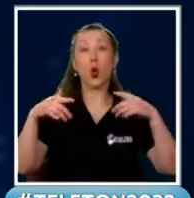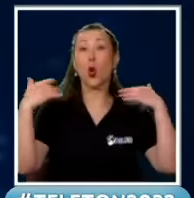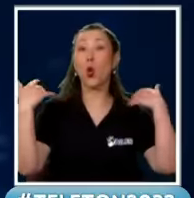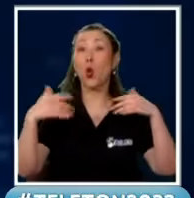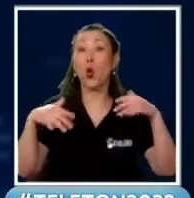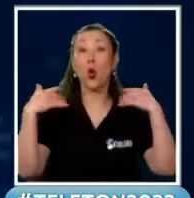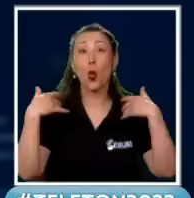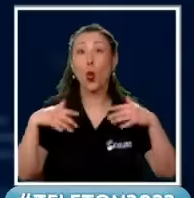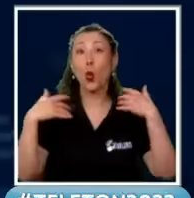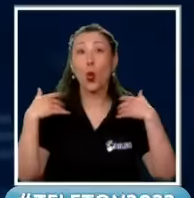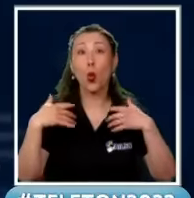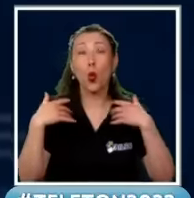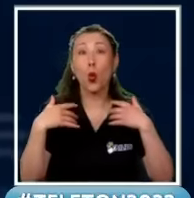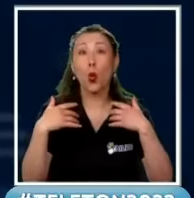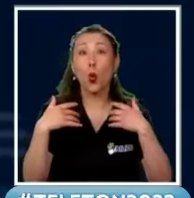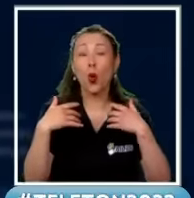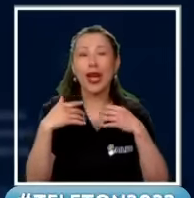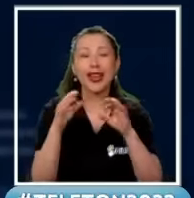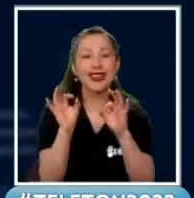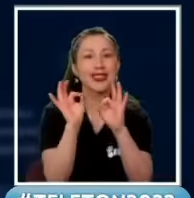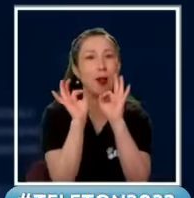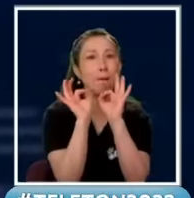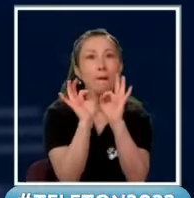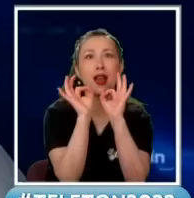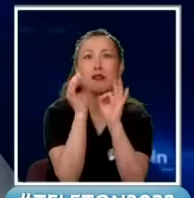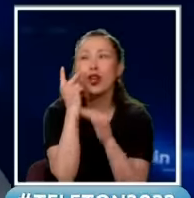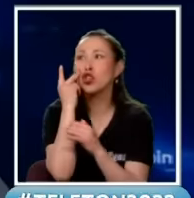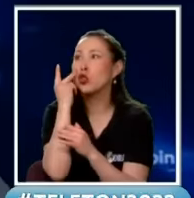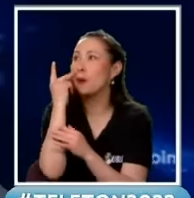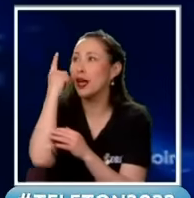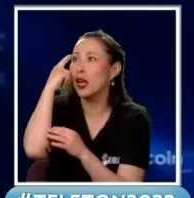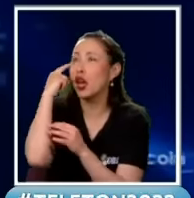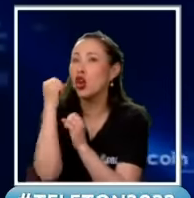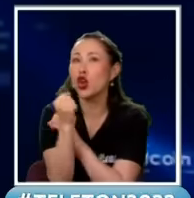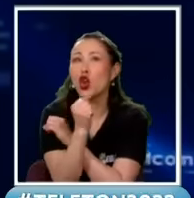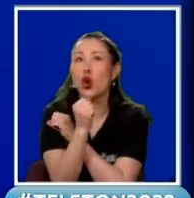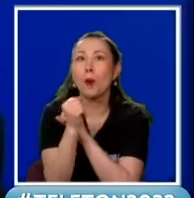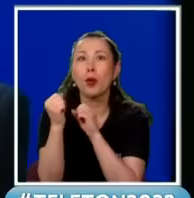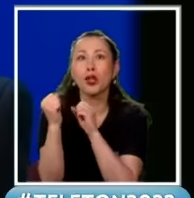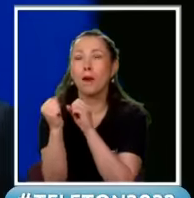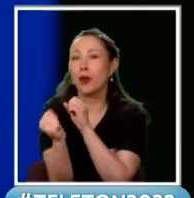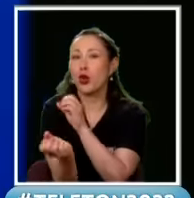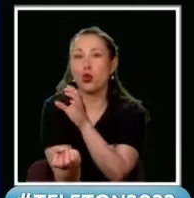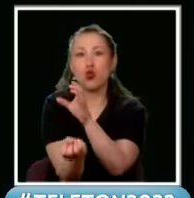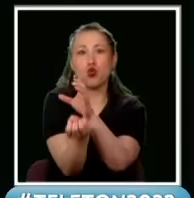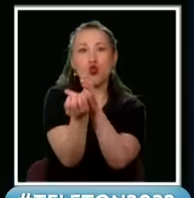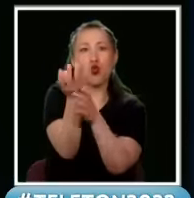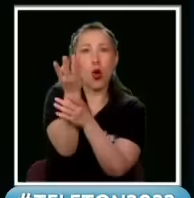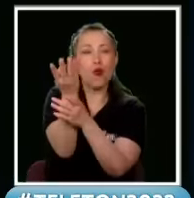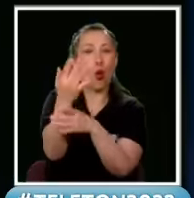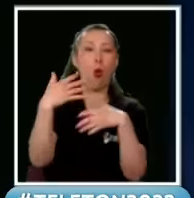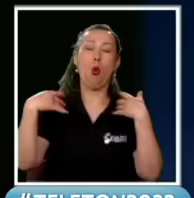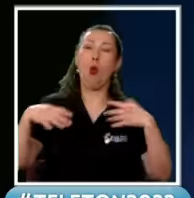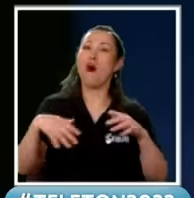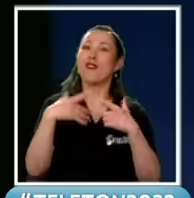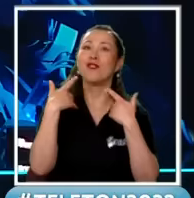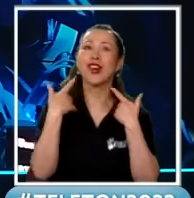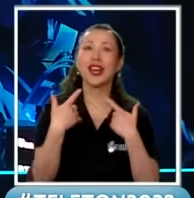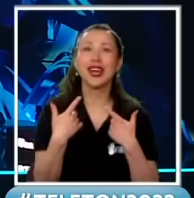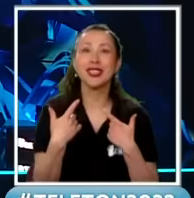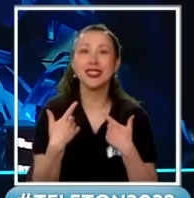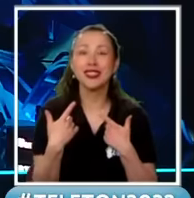Espectacular, eres de lujo. Mira, no lo puedo creer, estáis pero renovado. ¡Qué la raja! ¿Qué